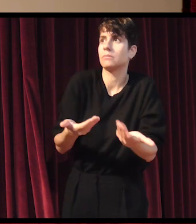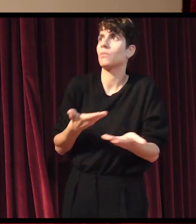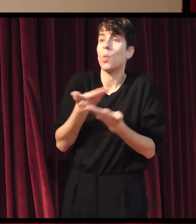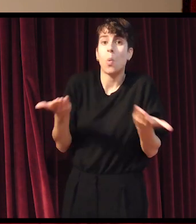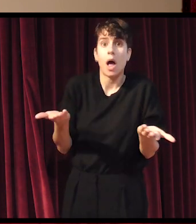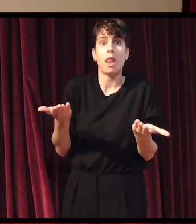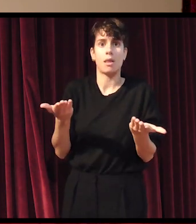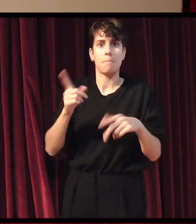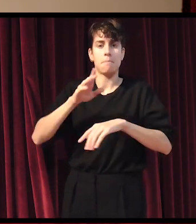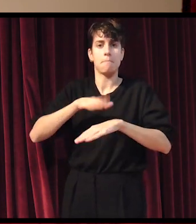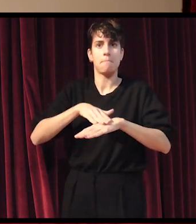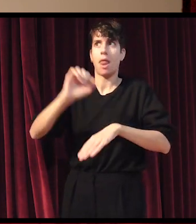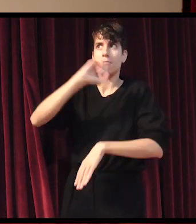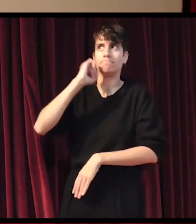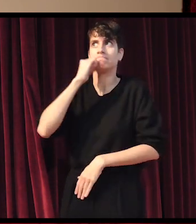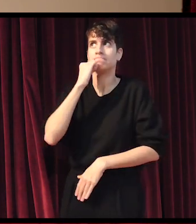de este modo apelar.